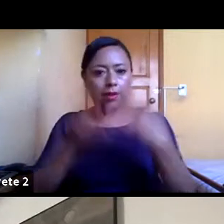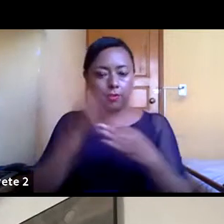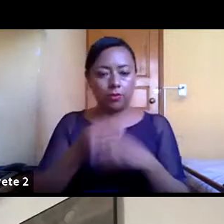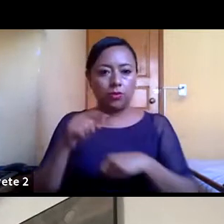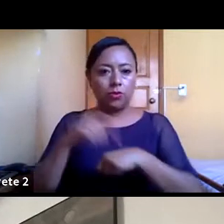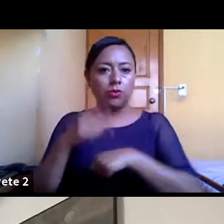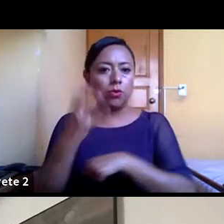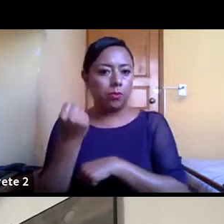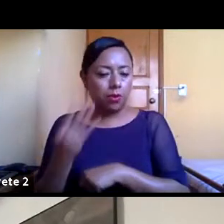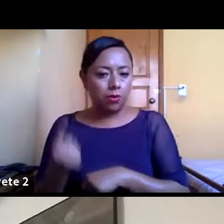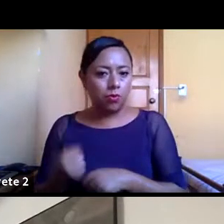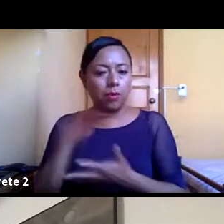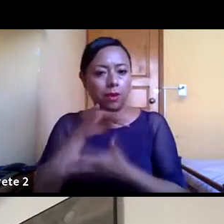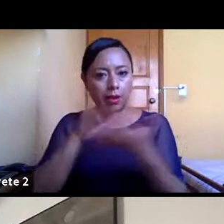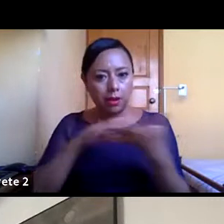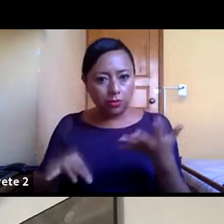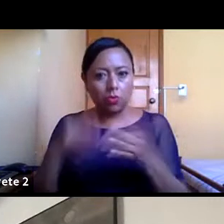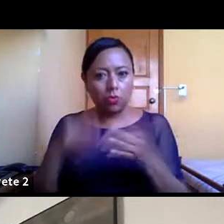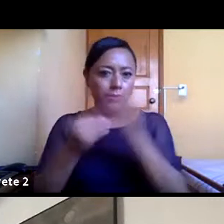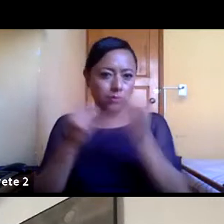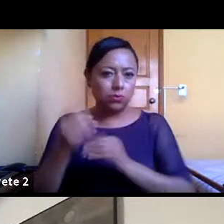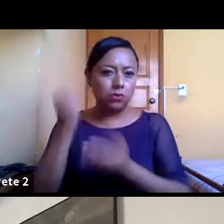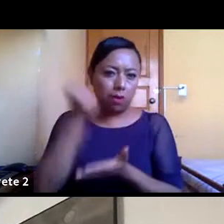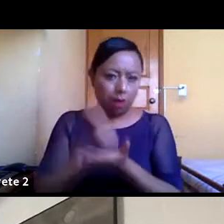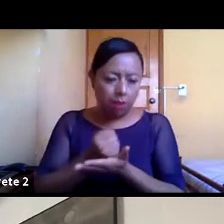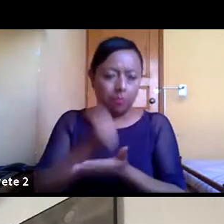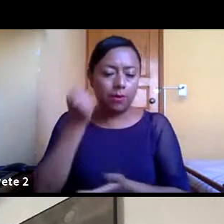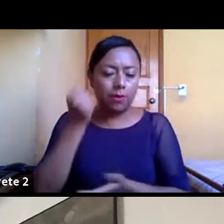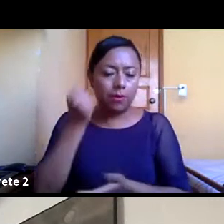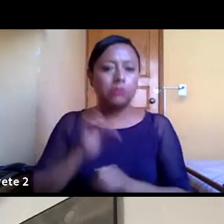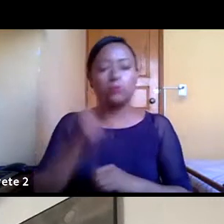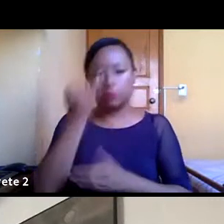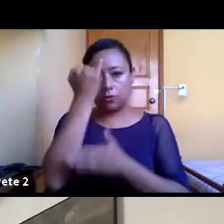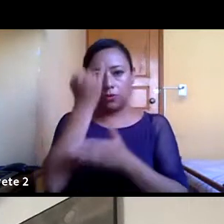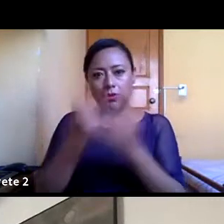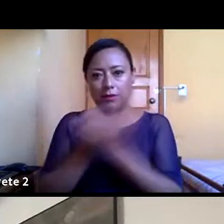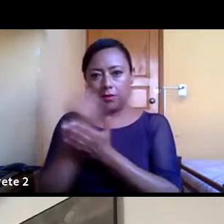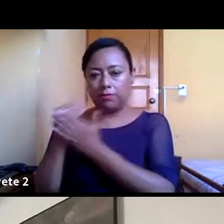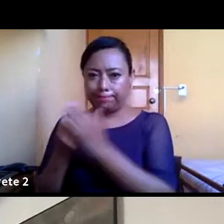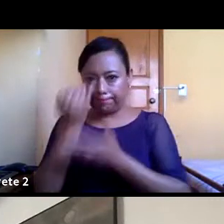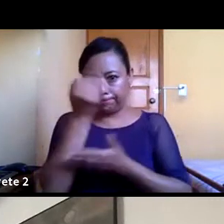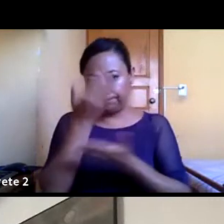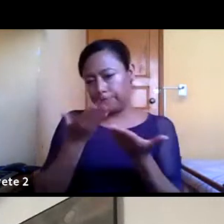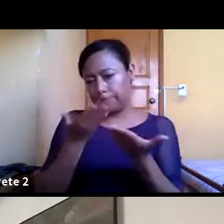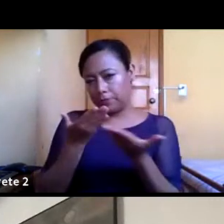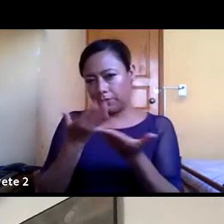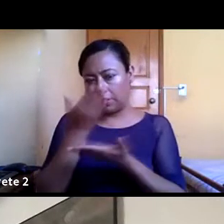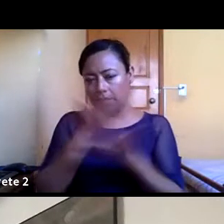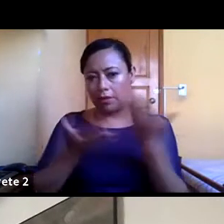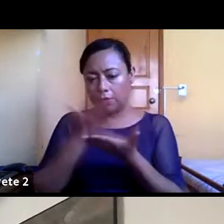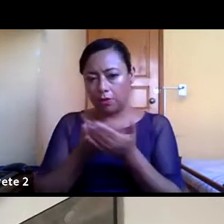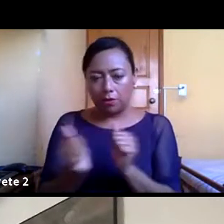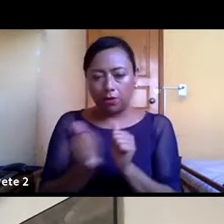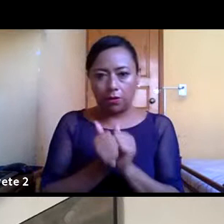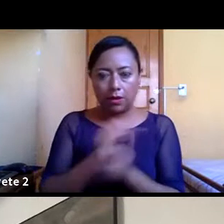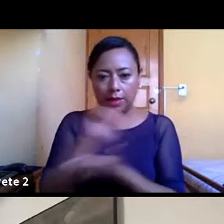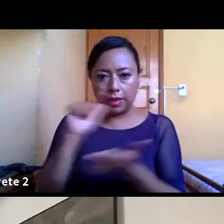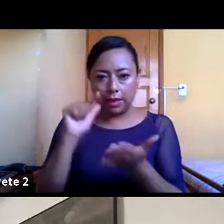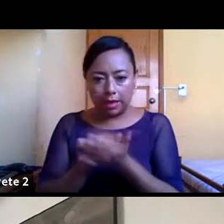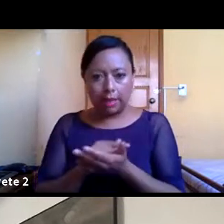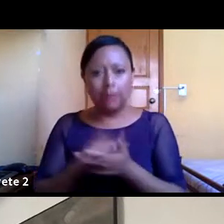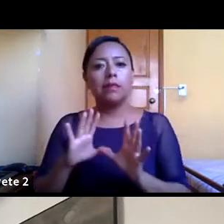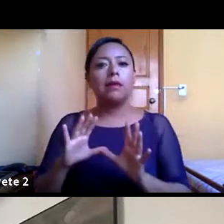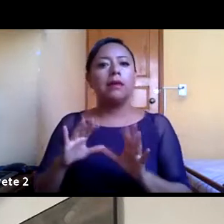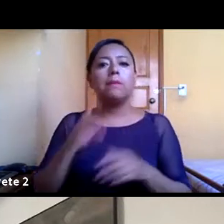caso, aprobación de la opinión que emite esta comisión respecto a la iniciativa con proyecto de decreto por el que se abroga la Ley de Mejoramiento Barrial y Comunitario del